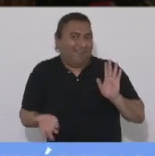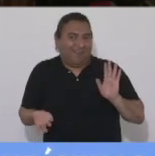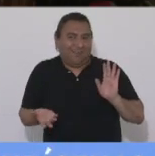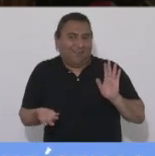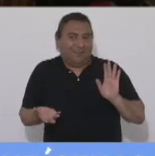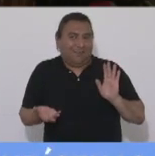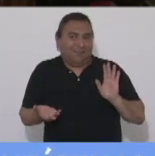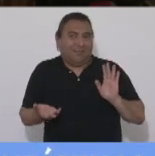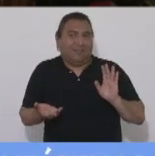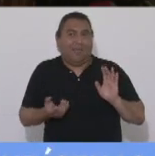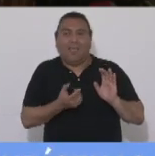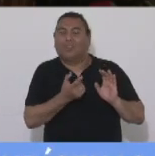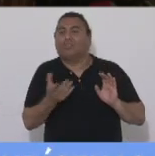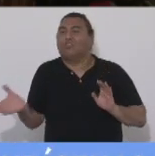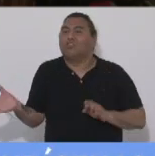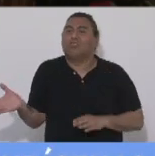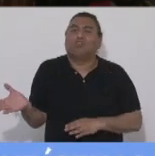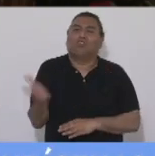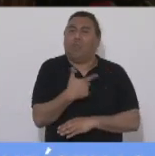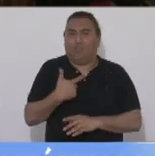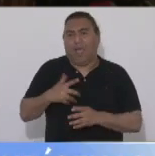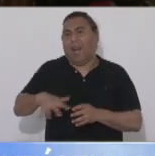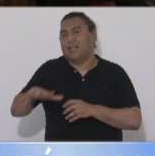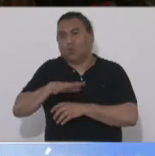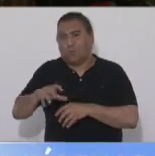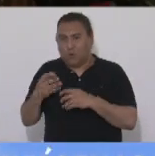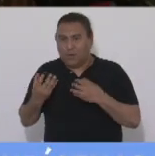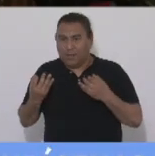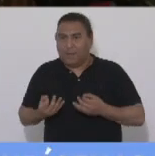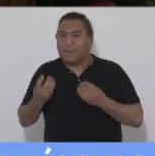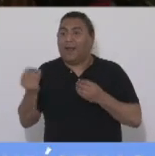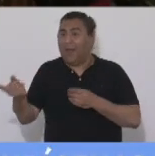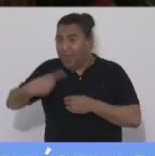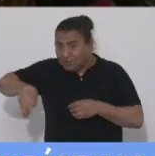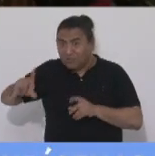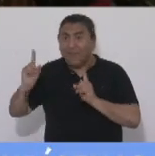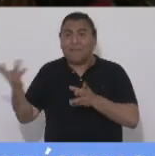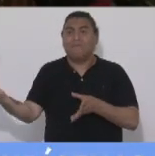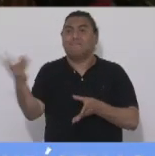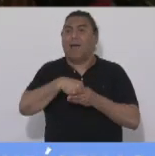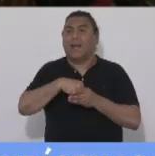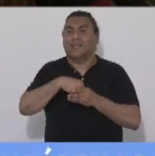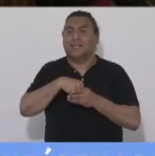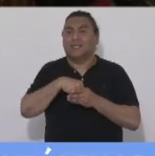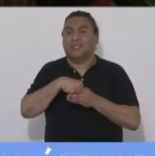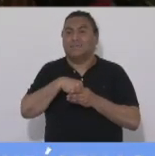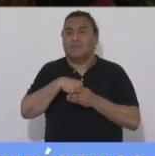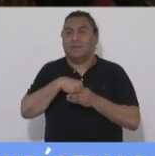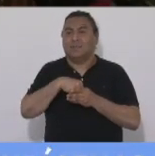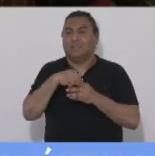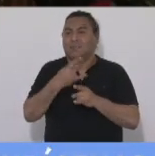todas las comunidades para que éstas también participen en los